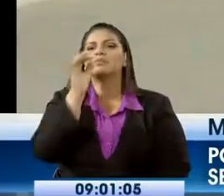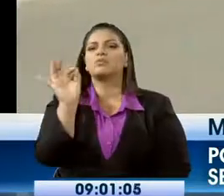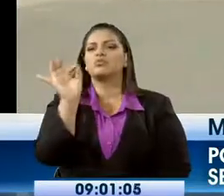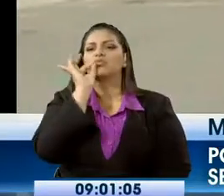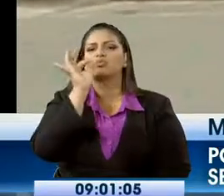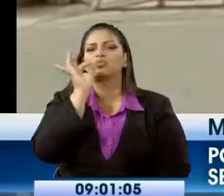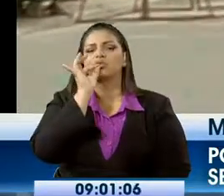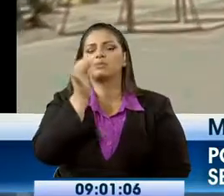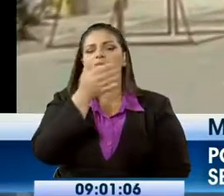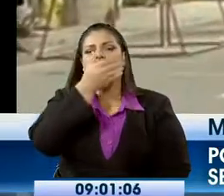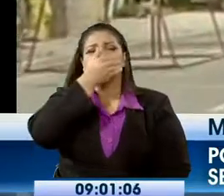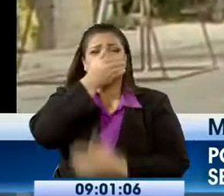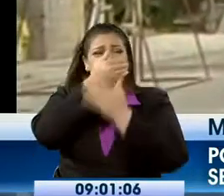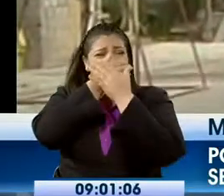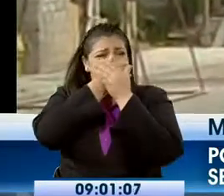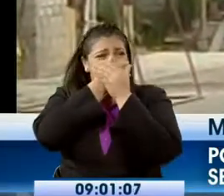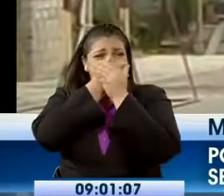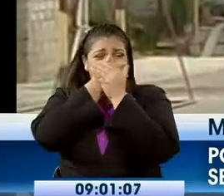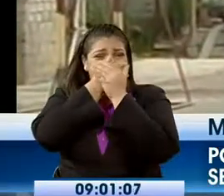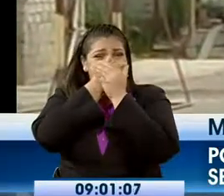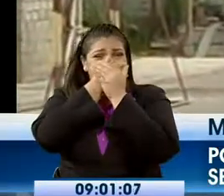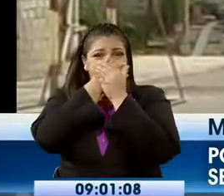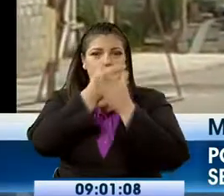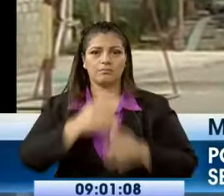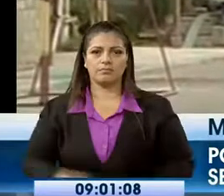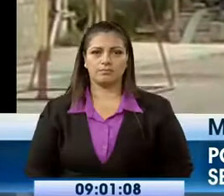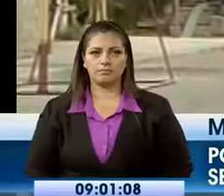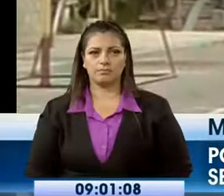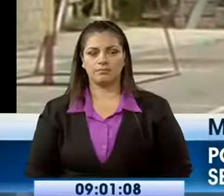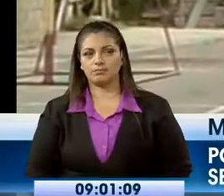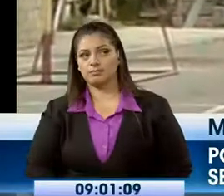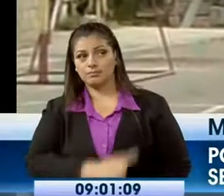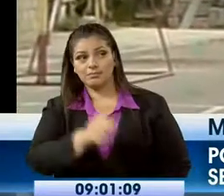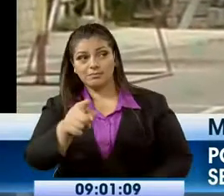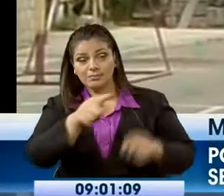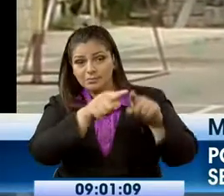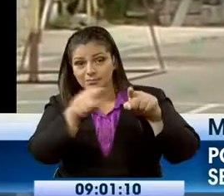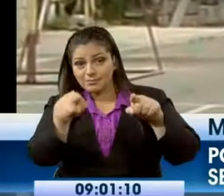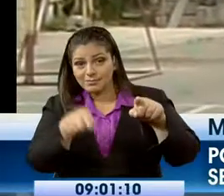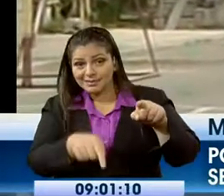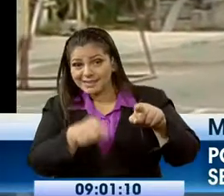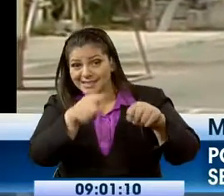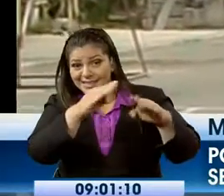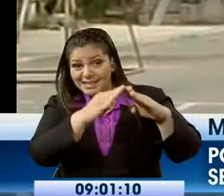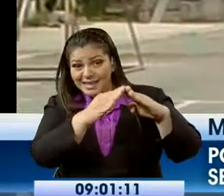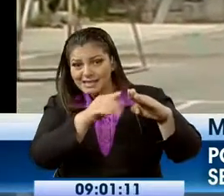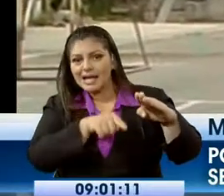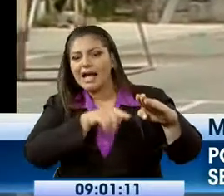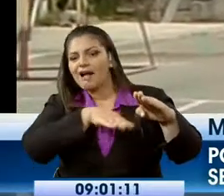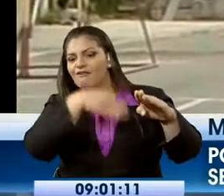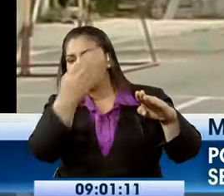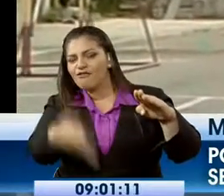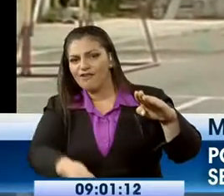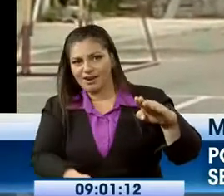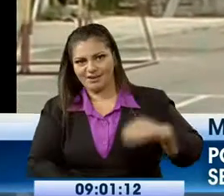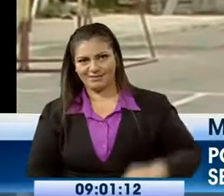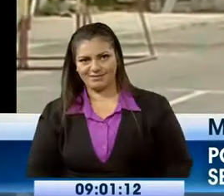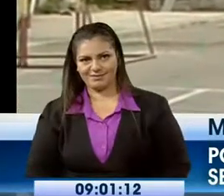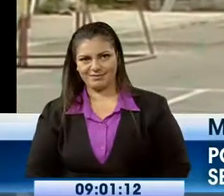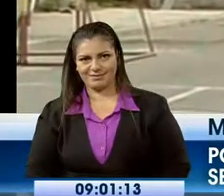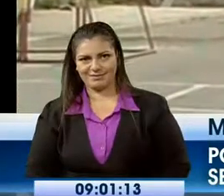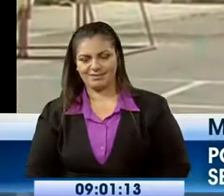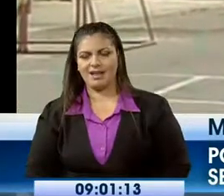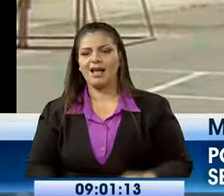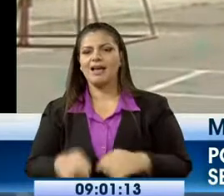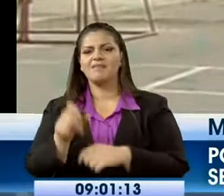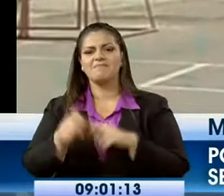amigo. Ahí en esa esquinita de esa casa, el vecino de la casa esquinera, se le sientan ahí a don Pepe, al señor de aquí de las plantitas. Ahí se